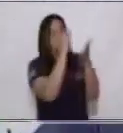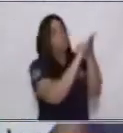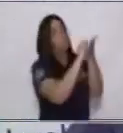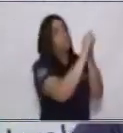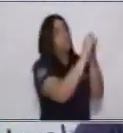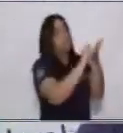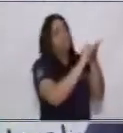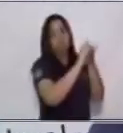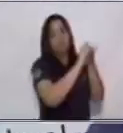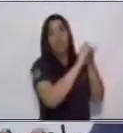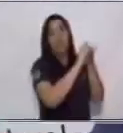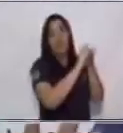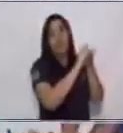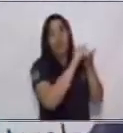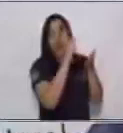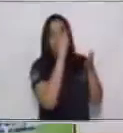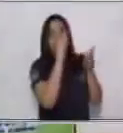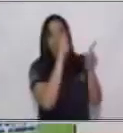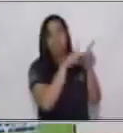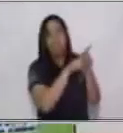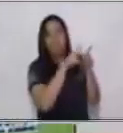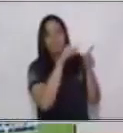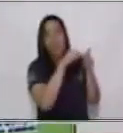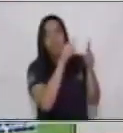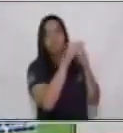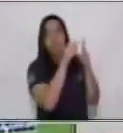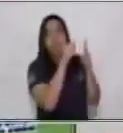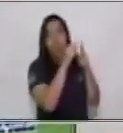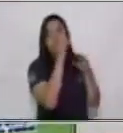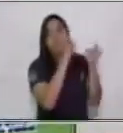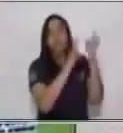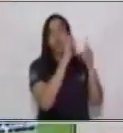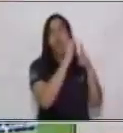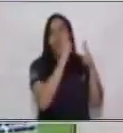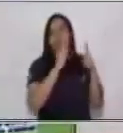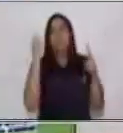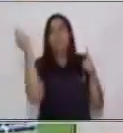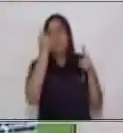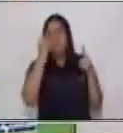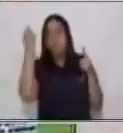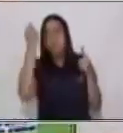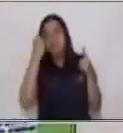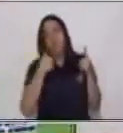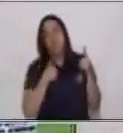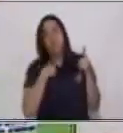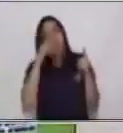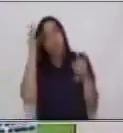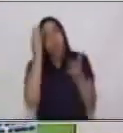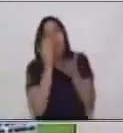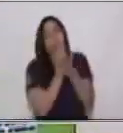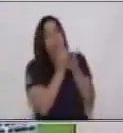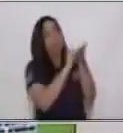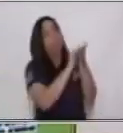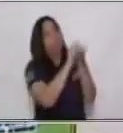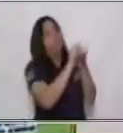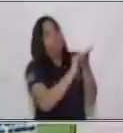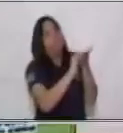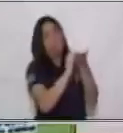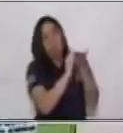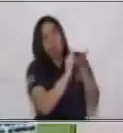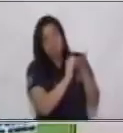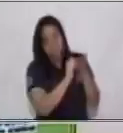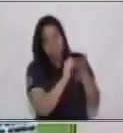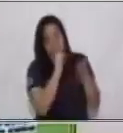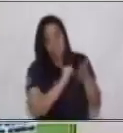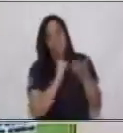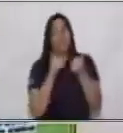indicar qué palabras o frases son importantes o nosotros las consideramos importantes. Muy bien, entonces